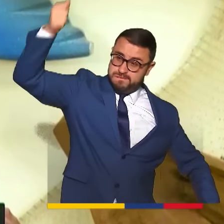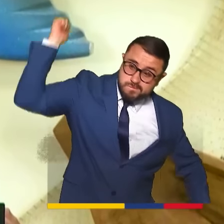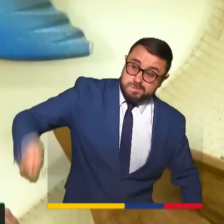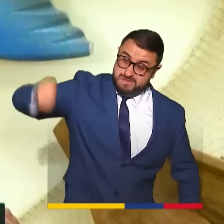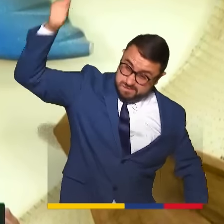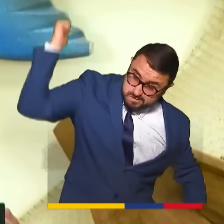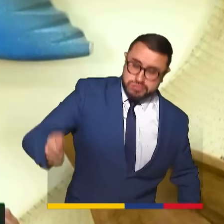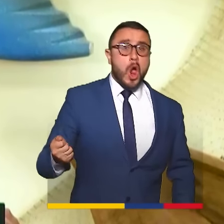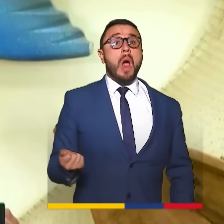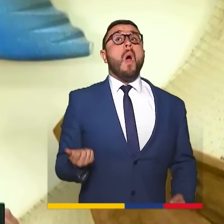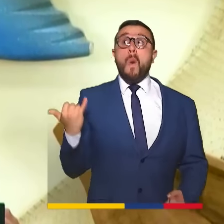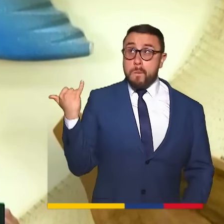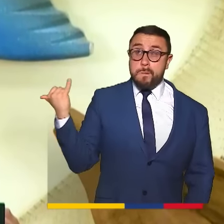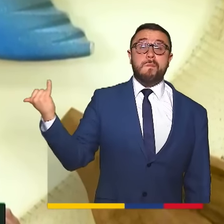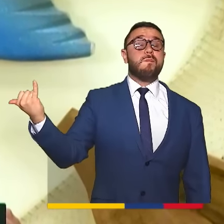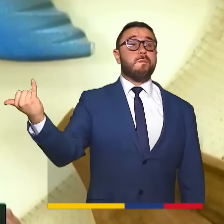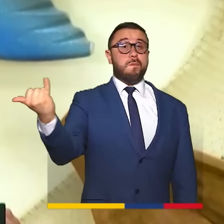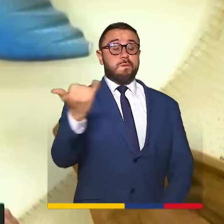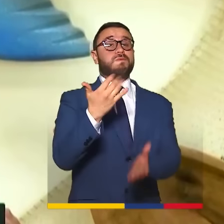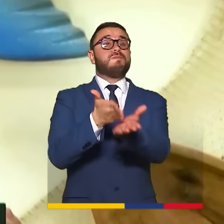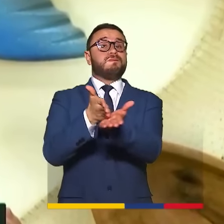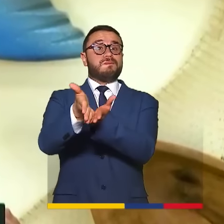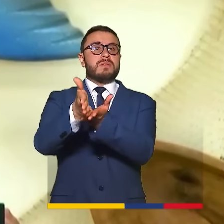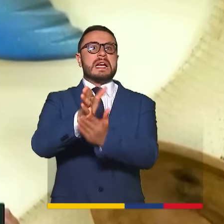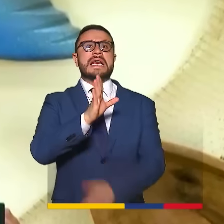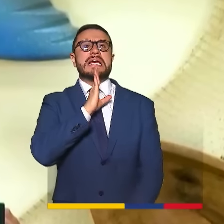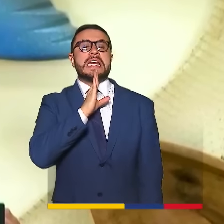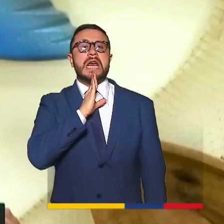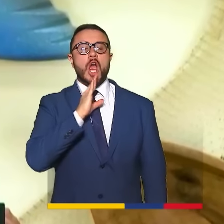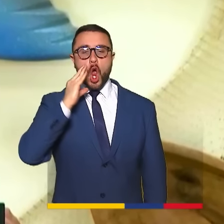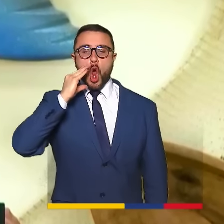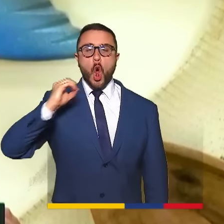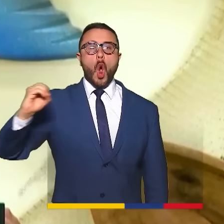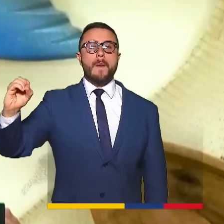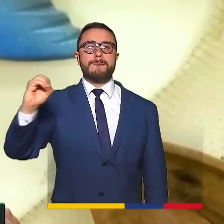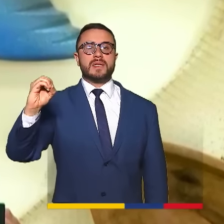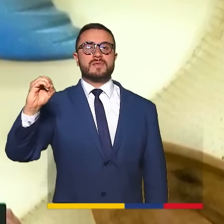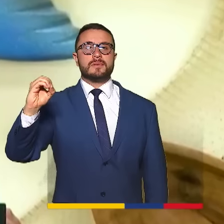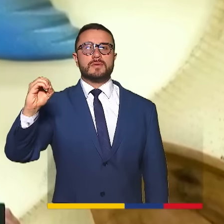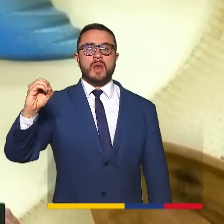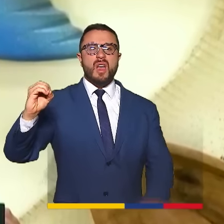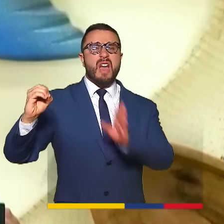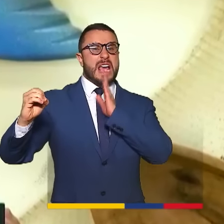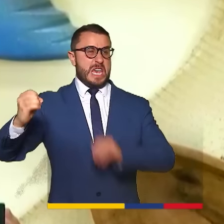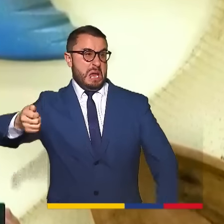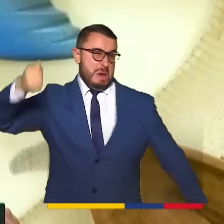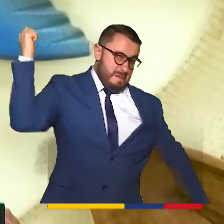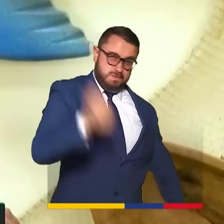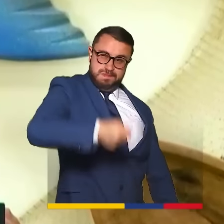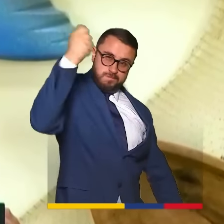Y son hombres. Y a quienes le pegan es a las mujeres.